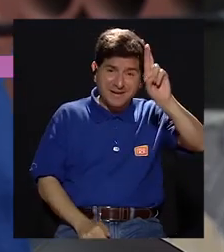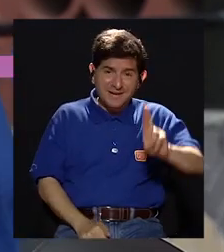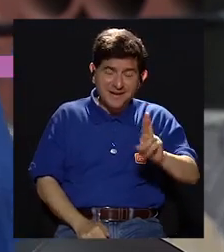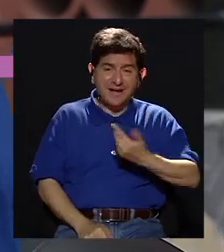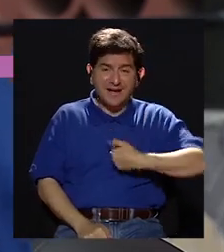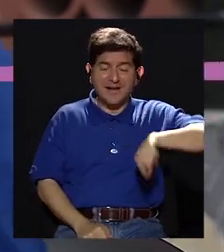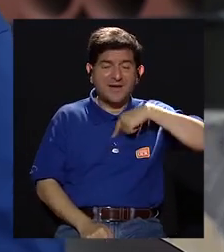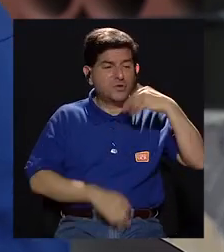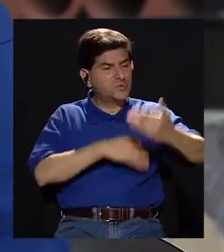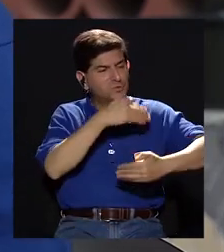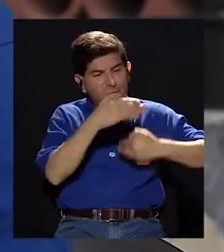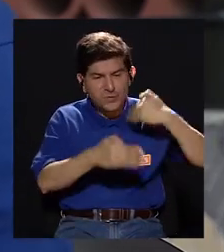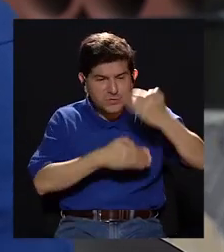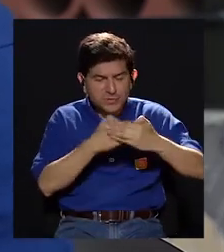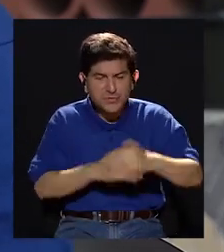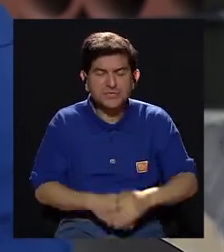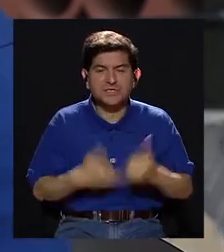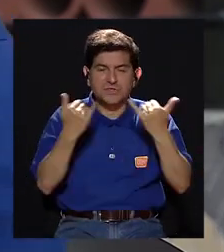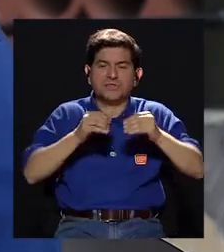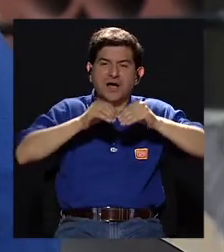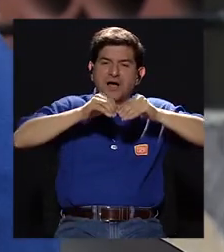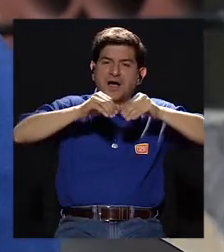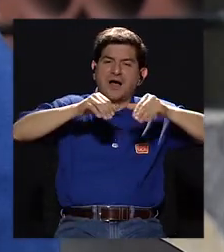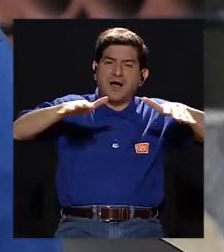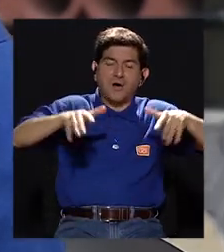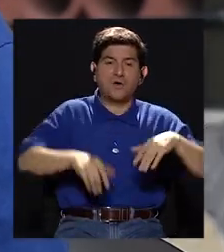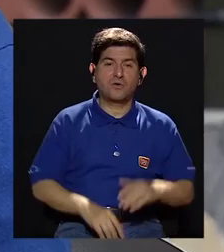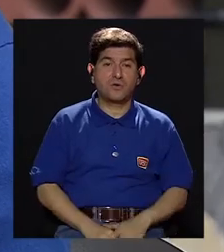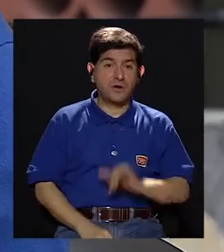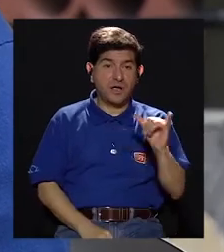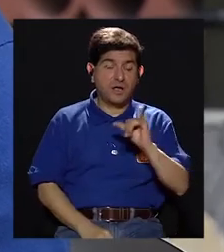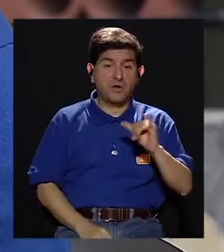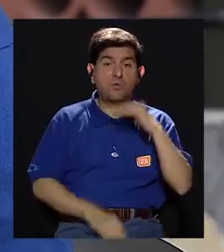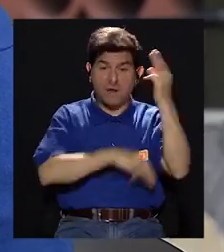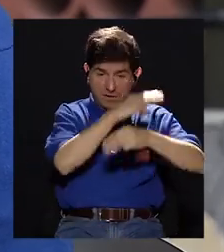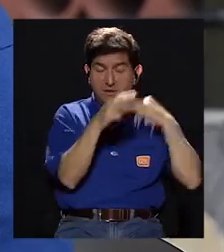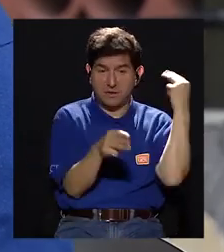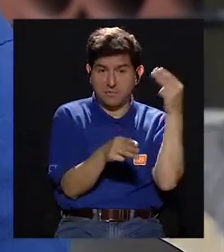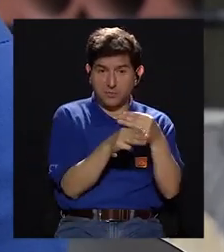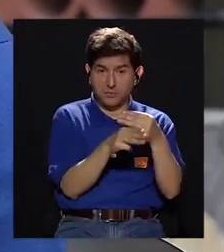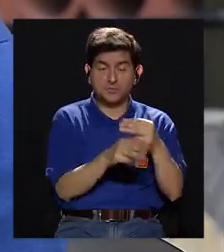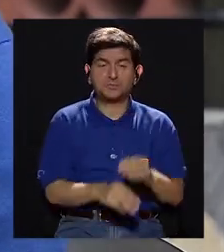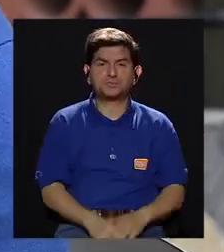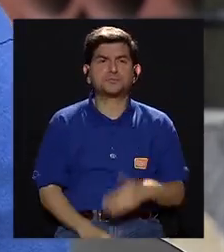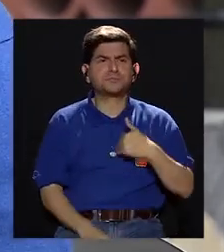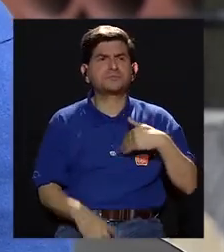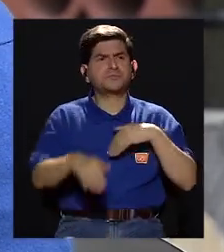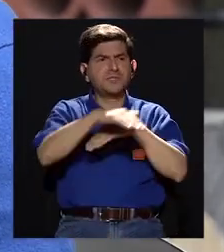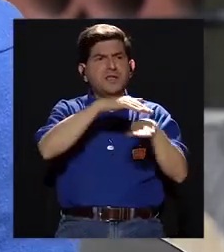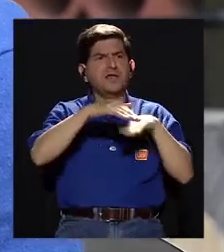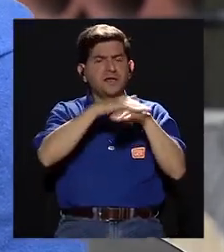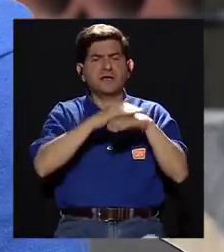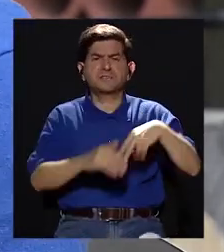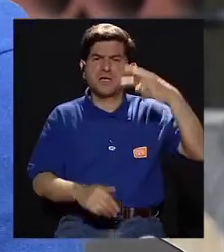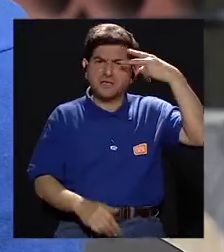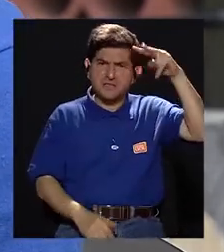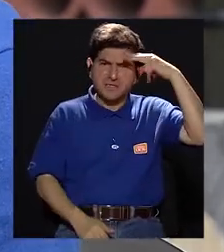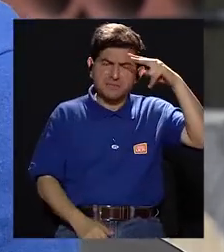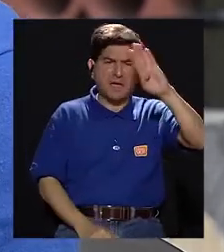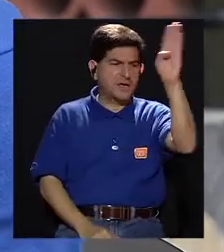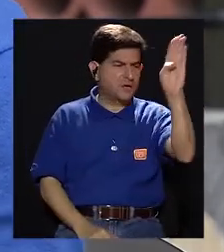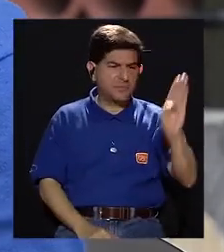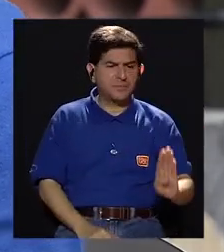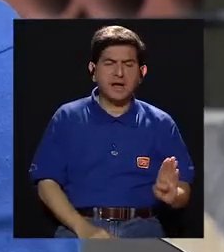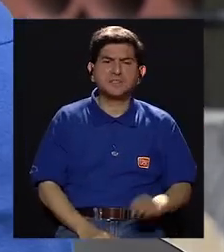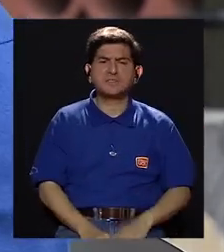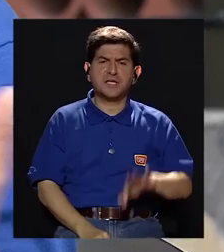Costa Rica estamos en un proceso de expansión. Bueno, no en, solo en Costa Rica, sino en el mundo entero. Tenemos sedes desde en México,